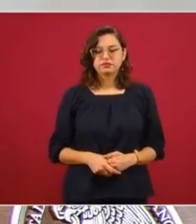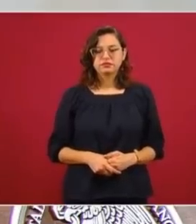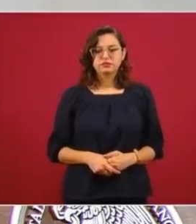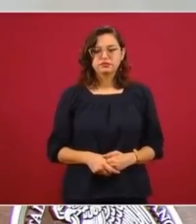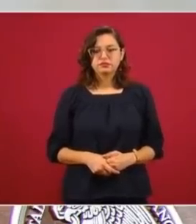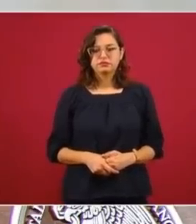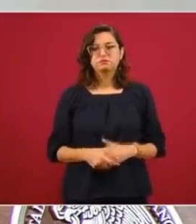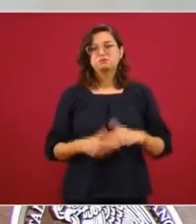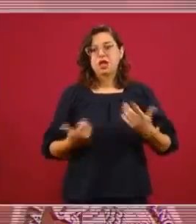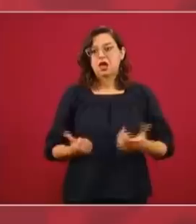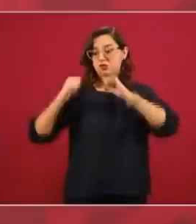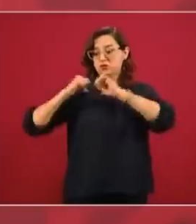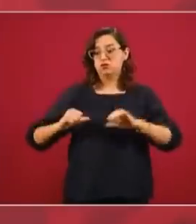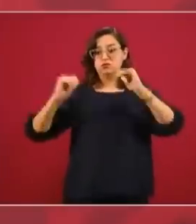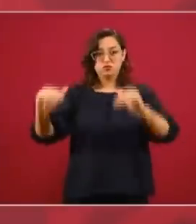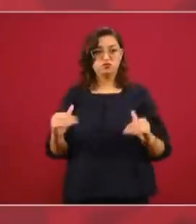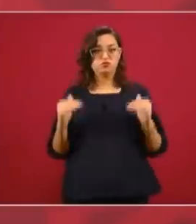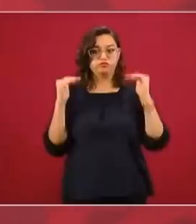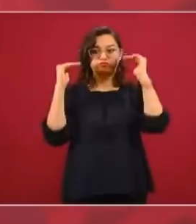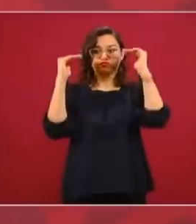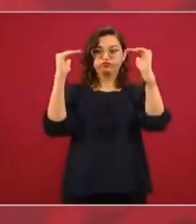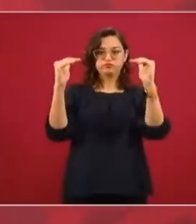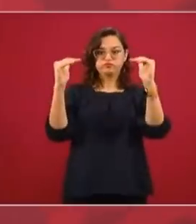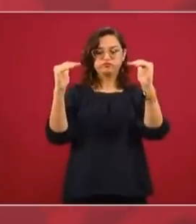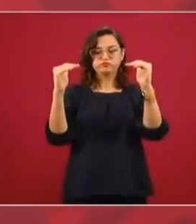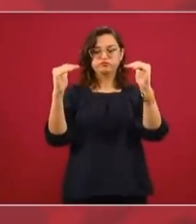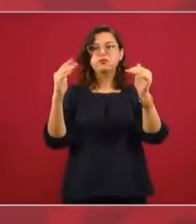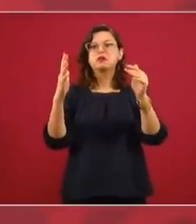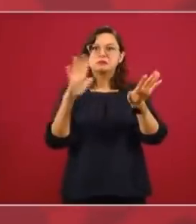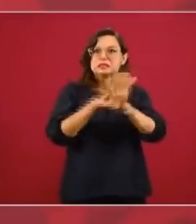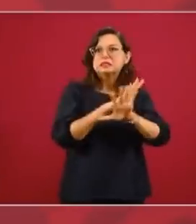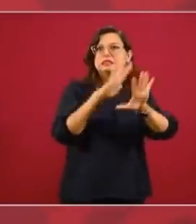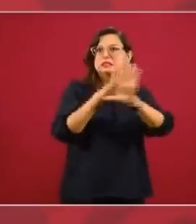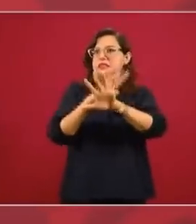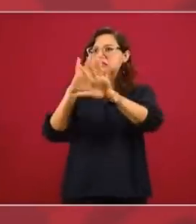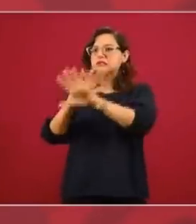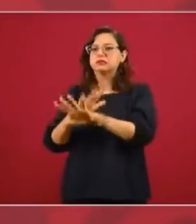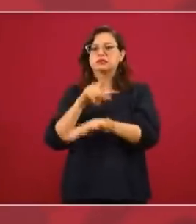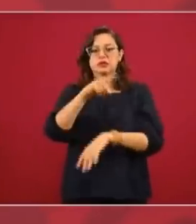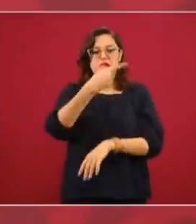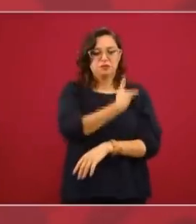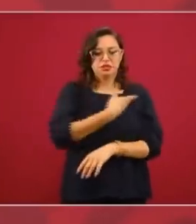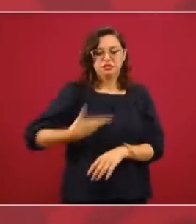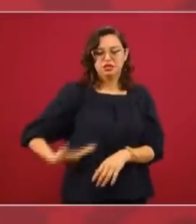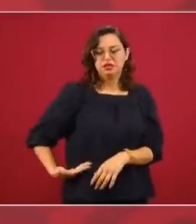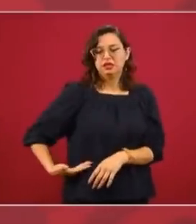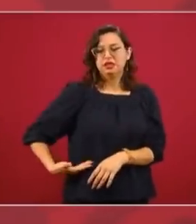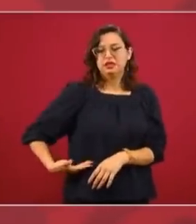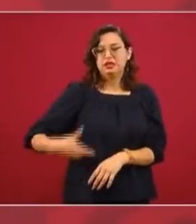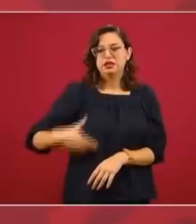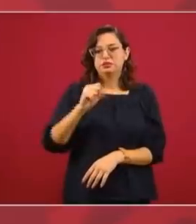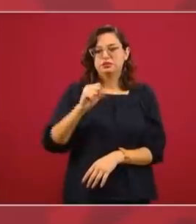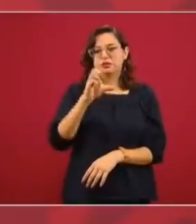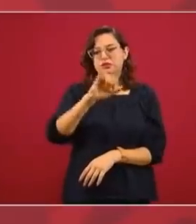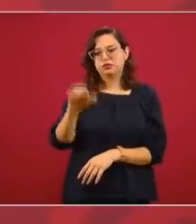se han dado cambios. El presidente de la Suprema Corte, ministro Saldívar, es